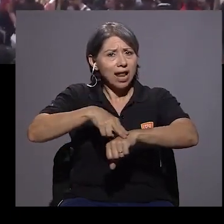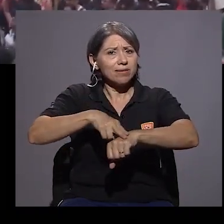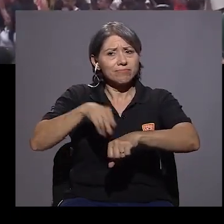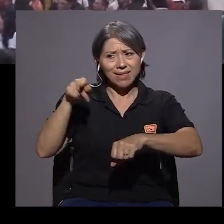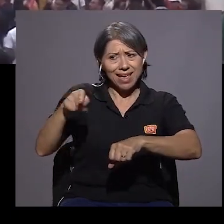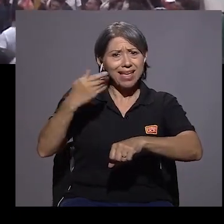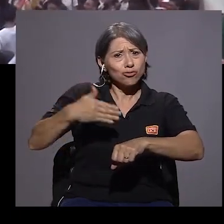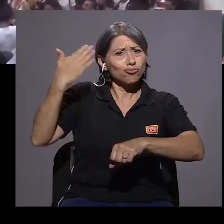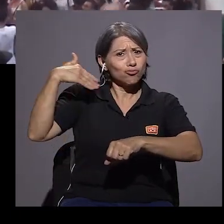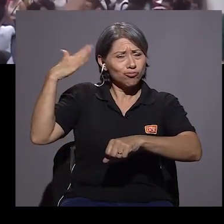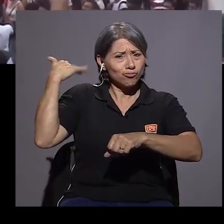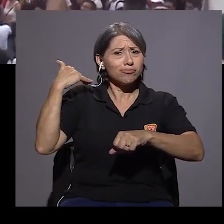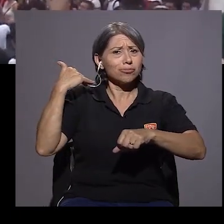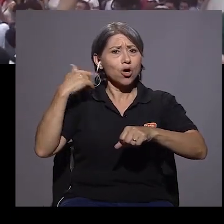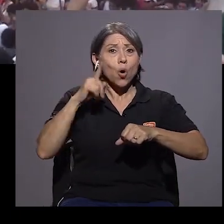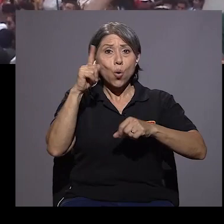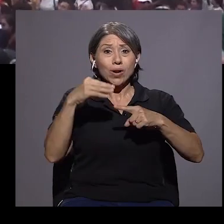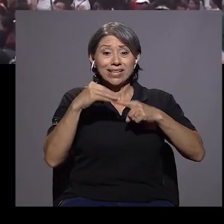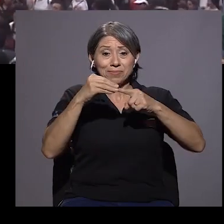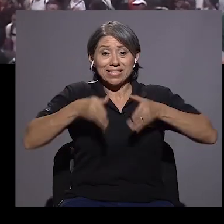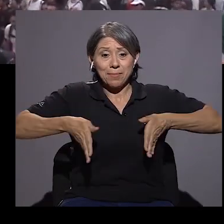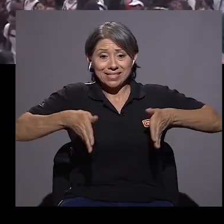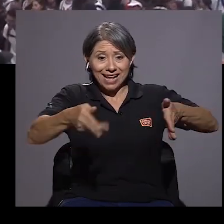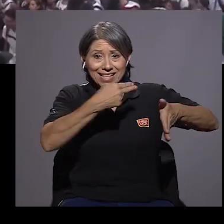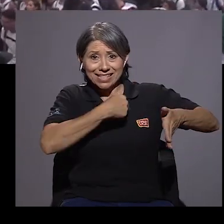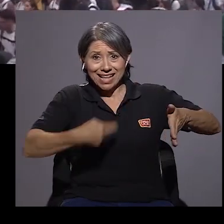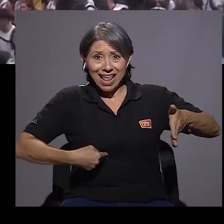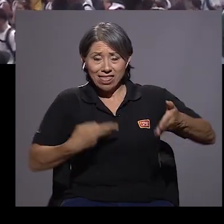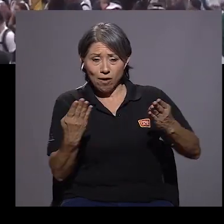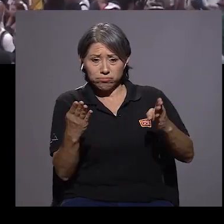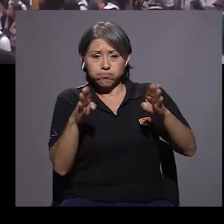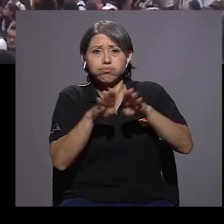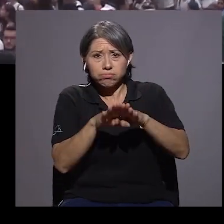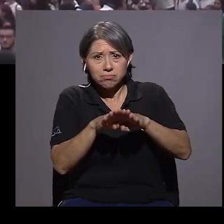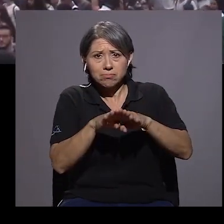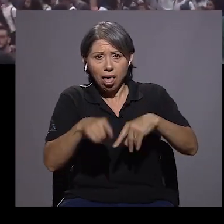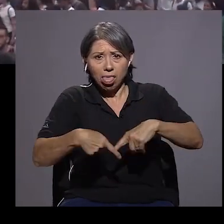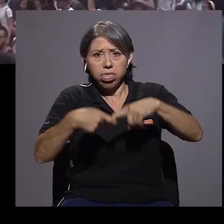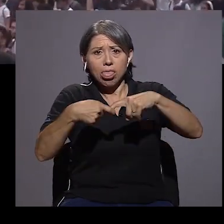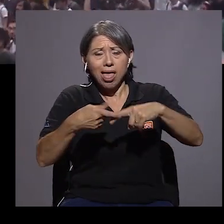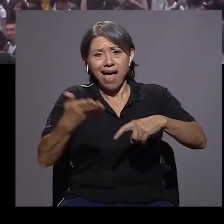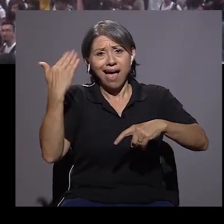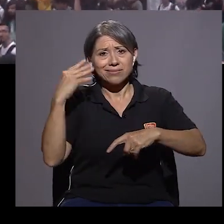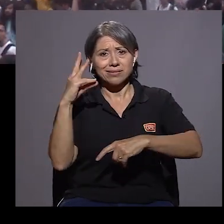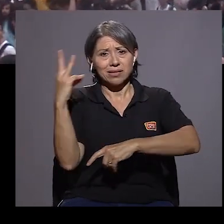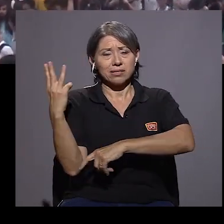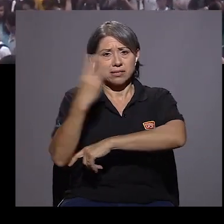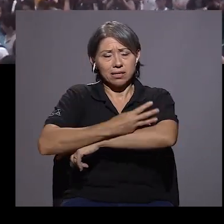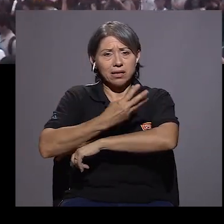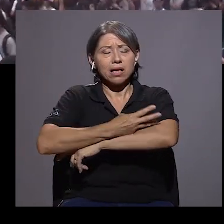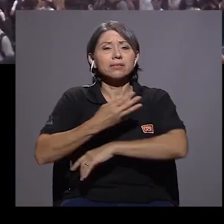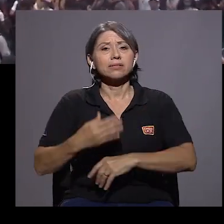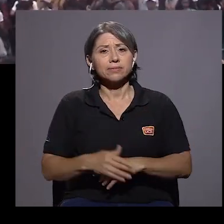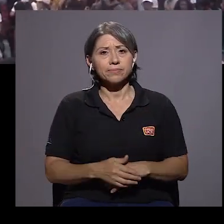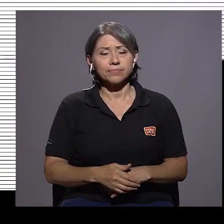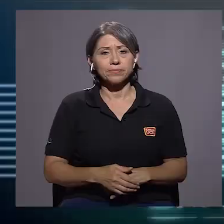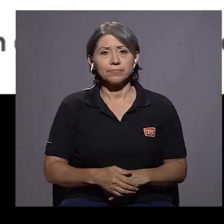Nacional que vienen sosteniendo un bloqueo en una de las principales calles de Heredia también desde hace 6 días, ¿no?